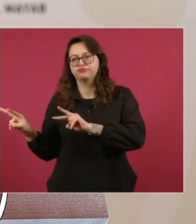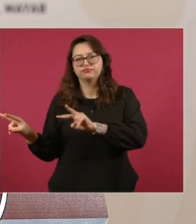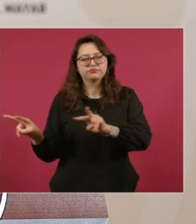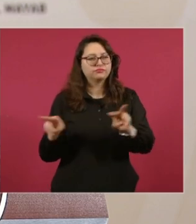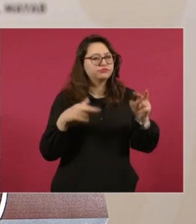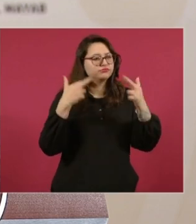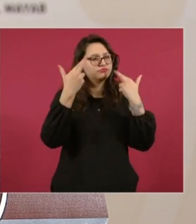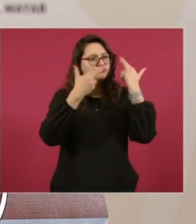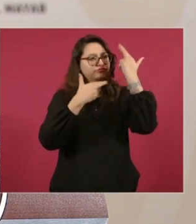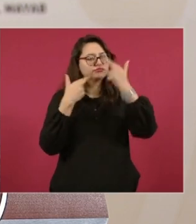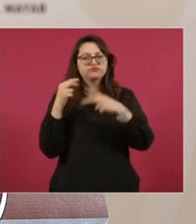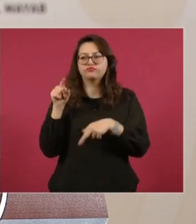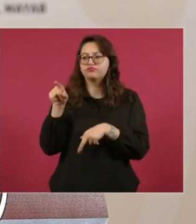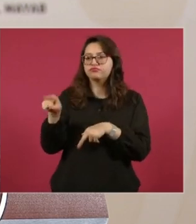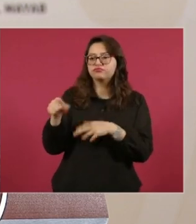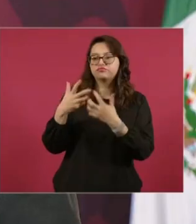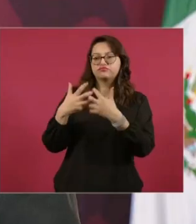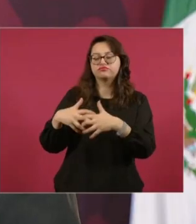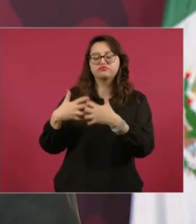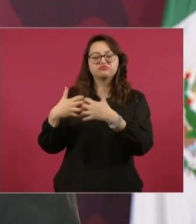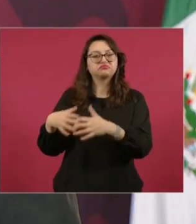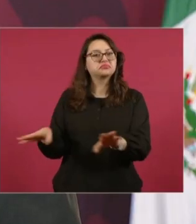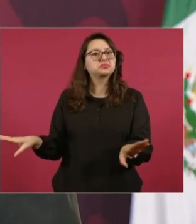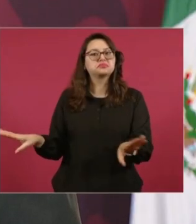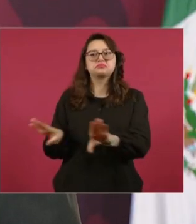llevaba ya como un año